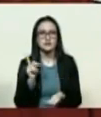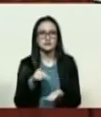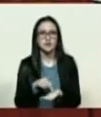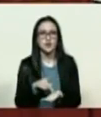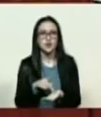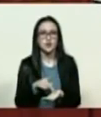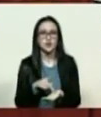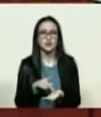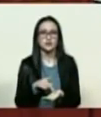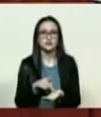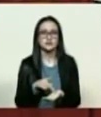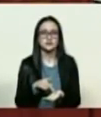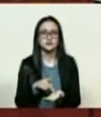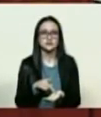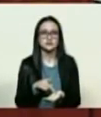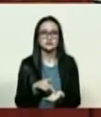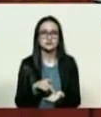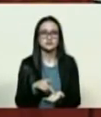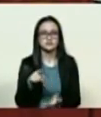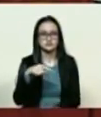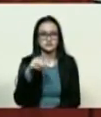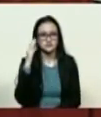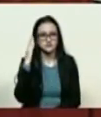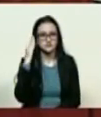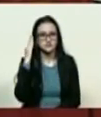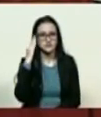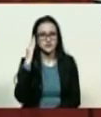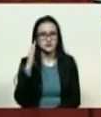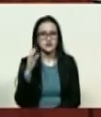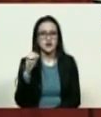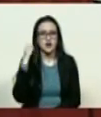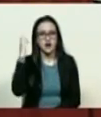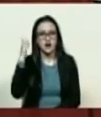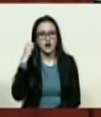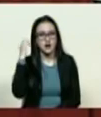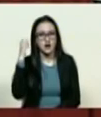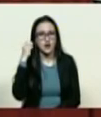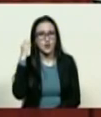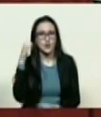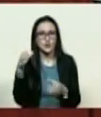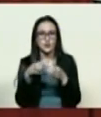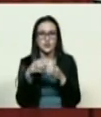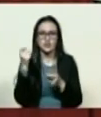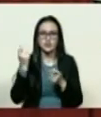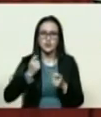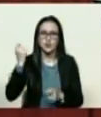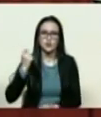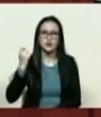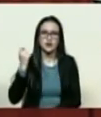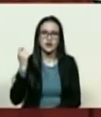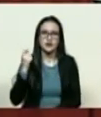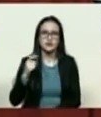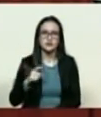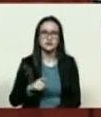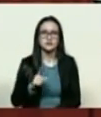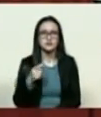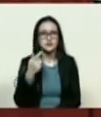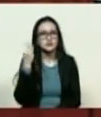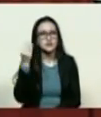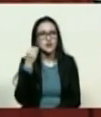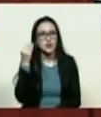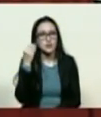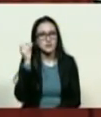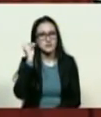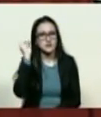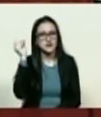su juicio, también como lo han hecho saber los eurodiputados del Parlamento Europeo. Por otra parte, también quería conocer su apreciación sobre lo